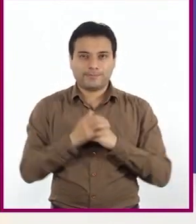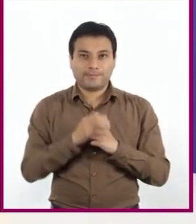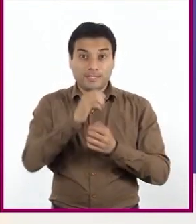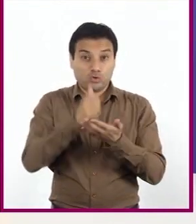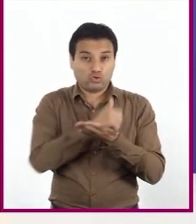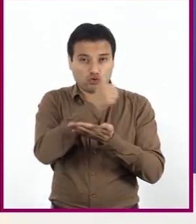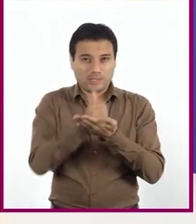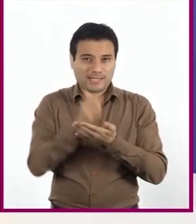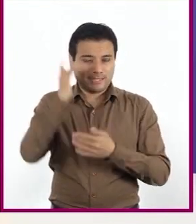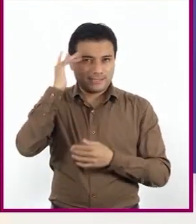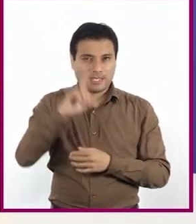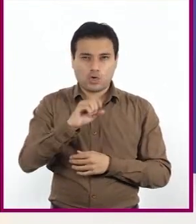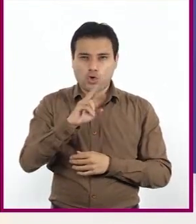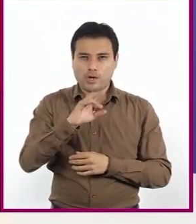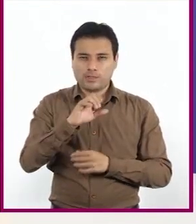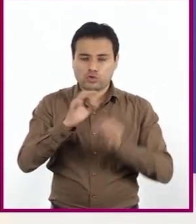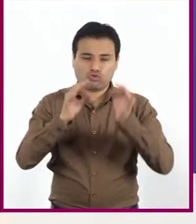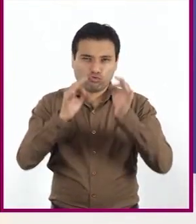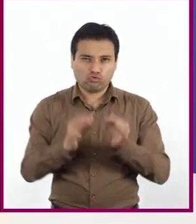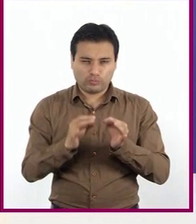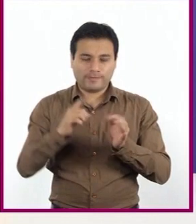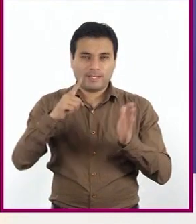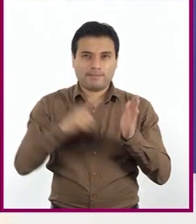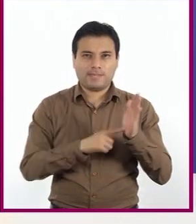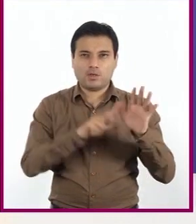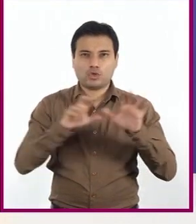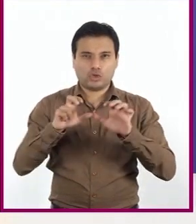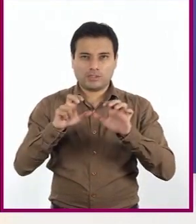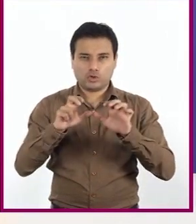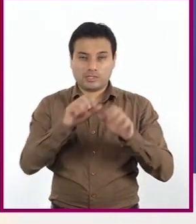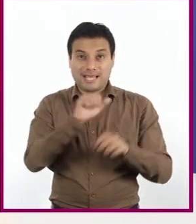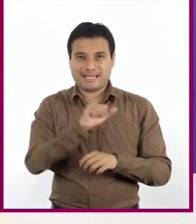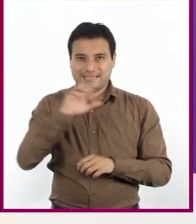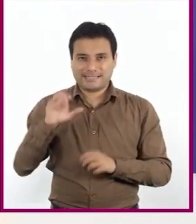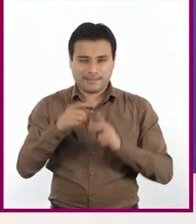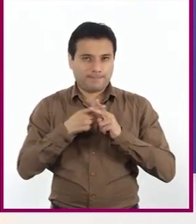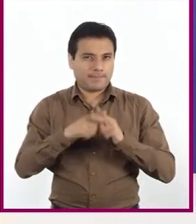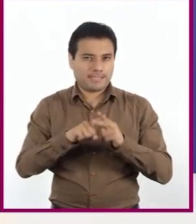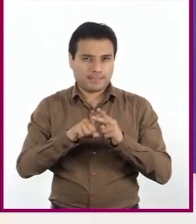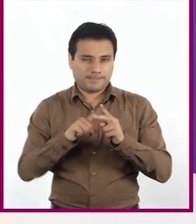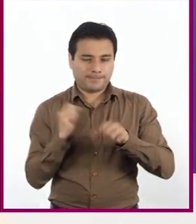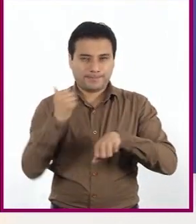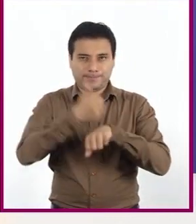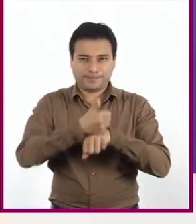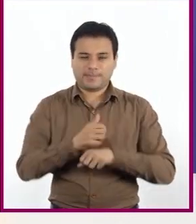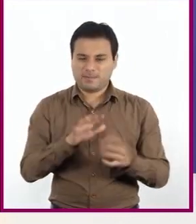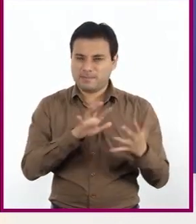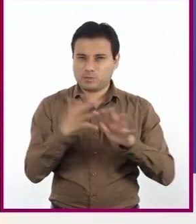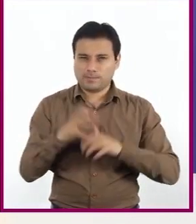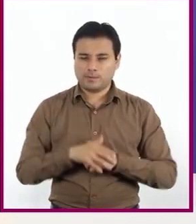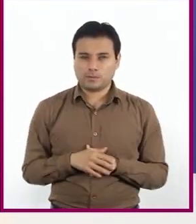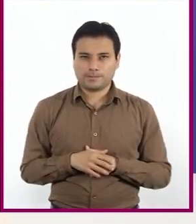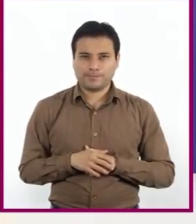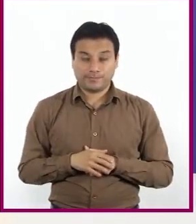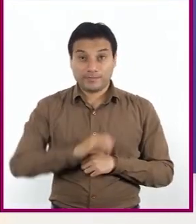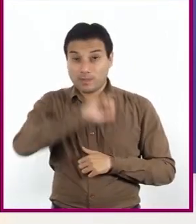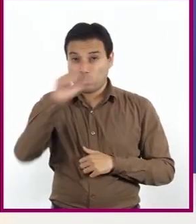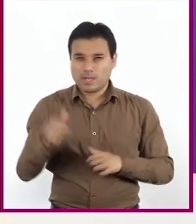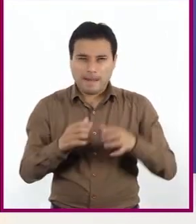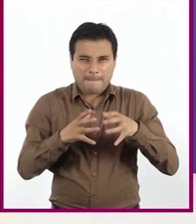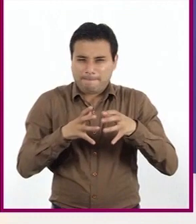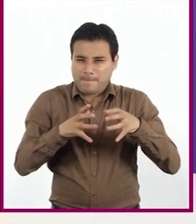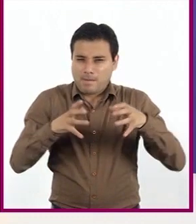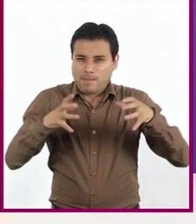Lorenzo fue fundada en el 1800 antes de nuestra era aproximadamente, y su máximo esplendor